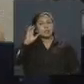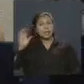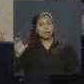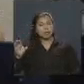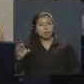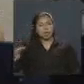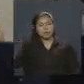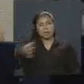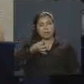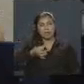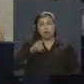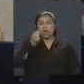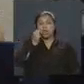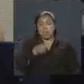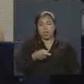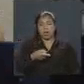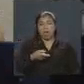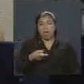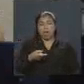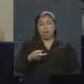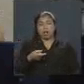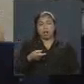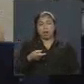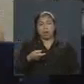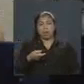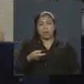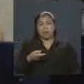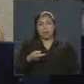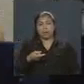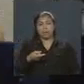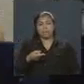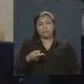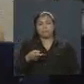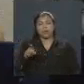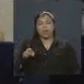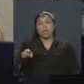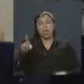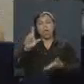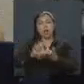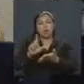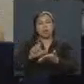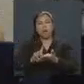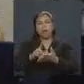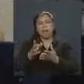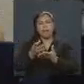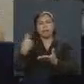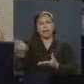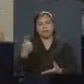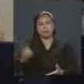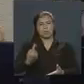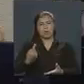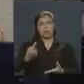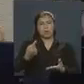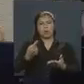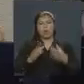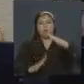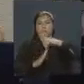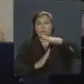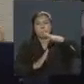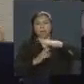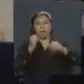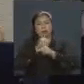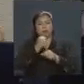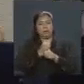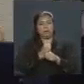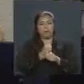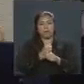denuncias respecto de que el sitio ha quedado semi-abandonado, se paralizaron los trabajos, por lo